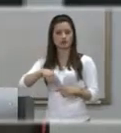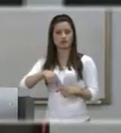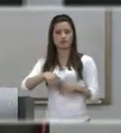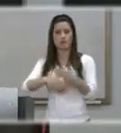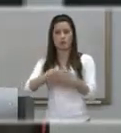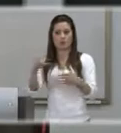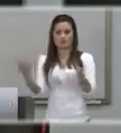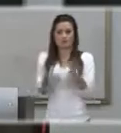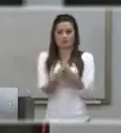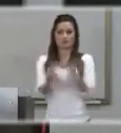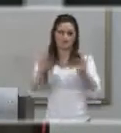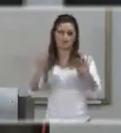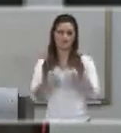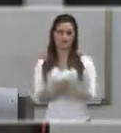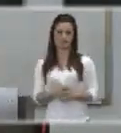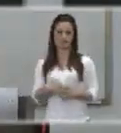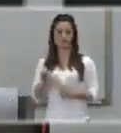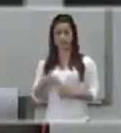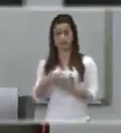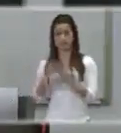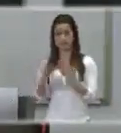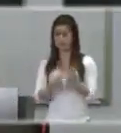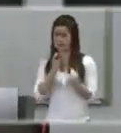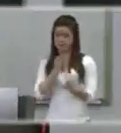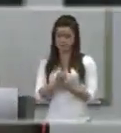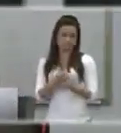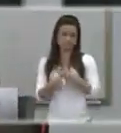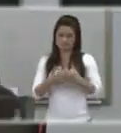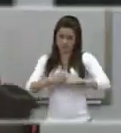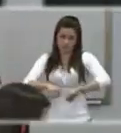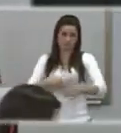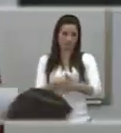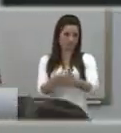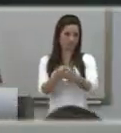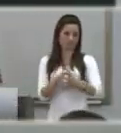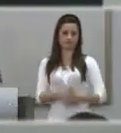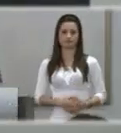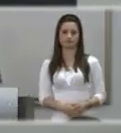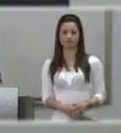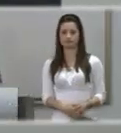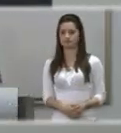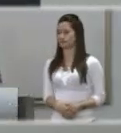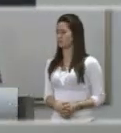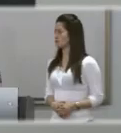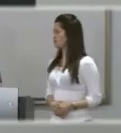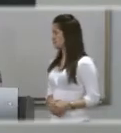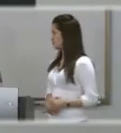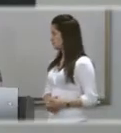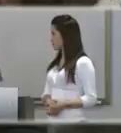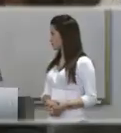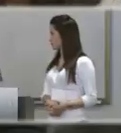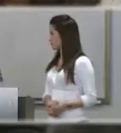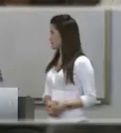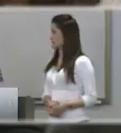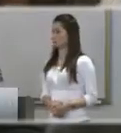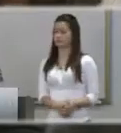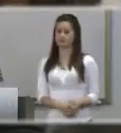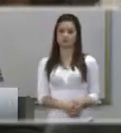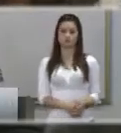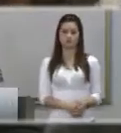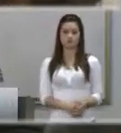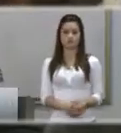inclusivo, que a veces parece el proyecto más difícil, pero es también. Bien,